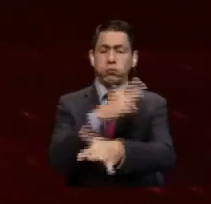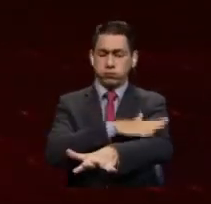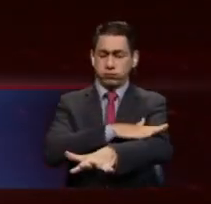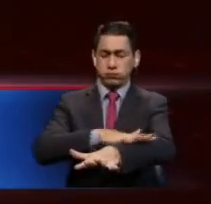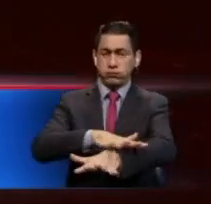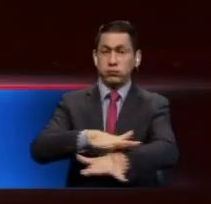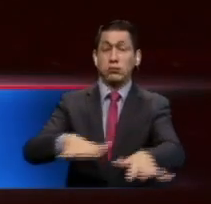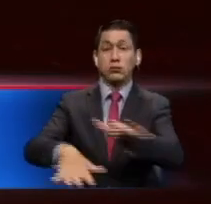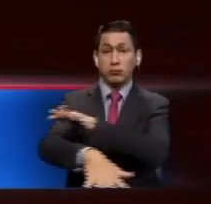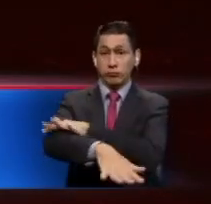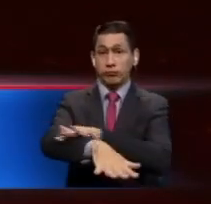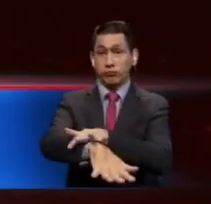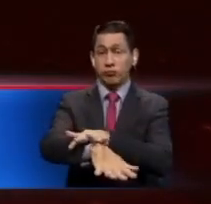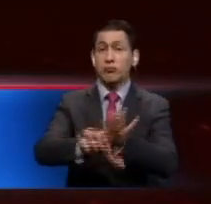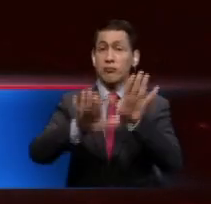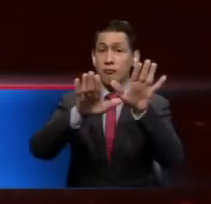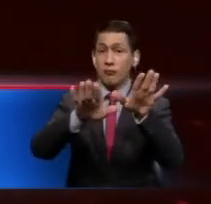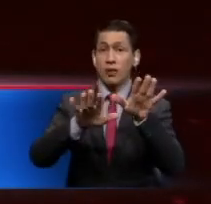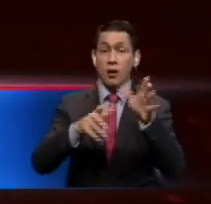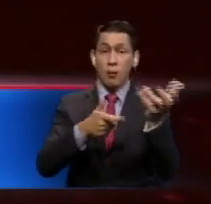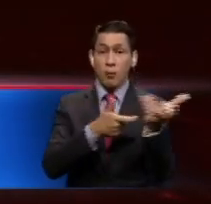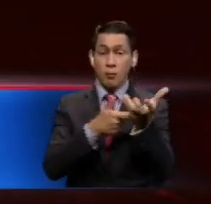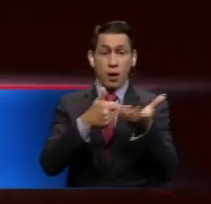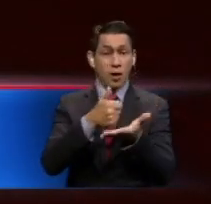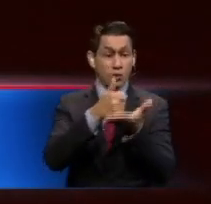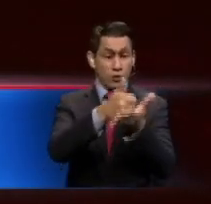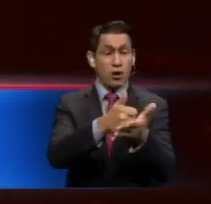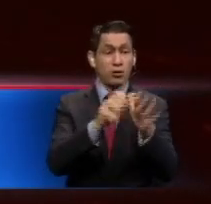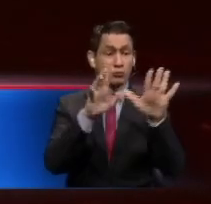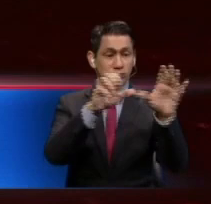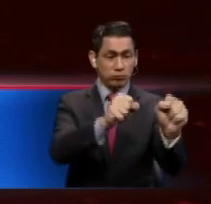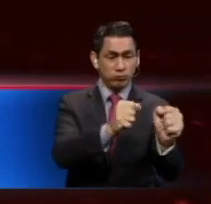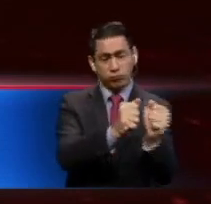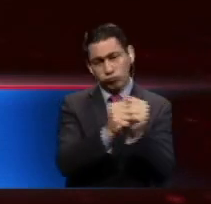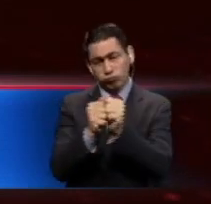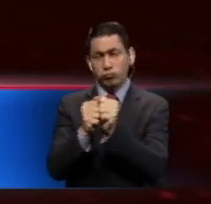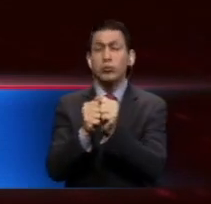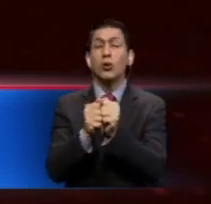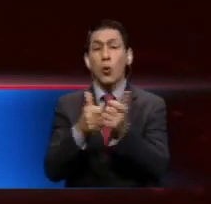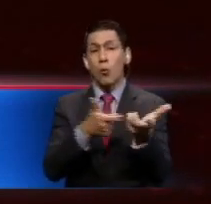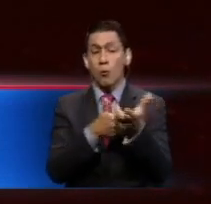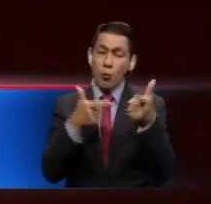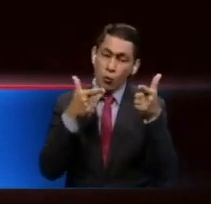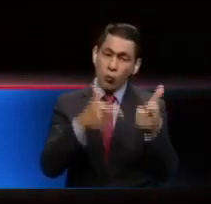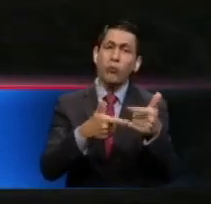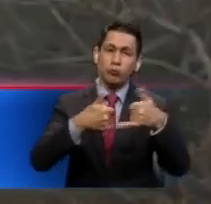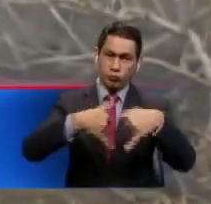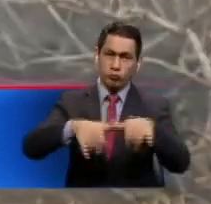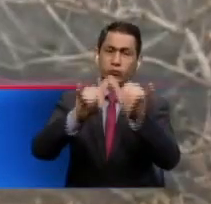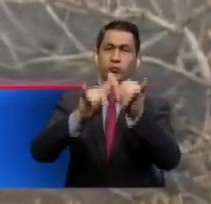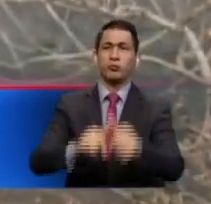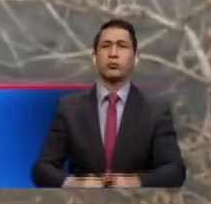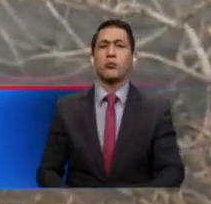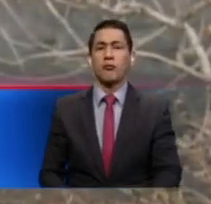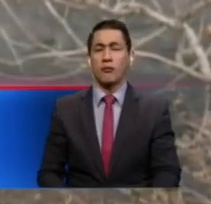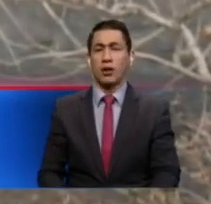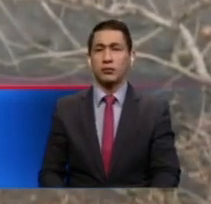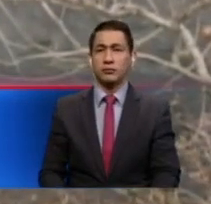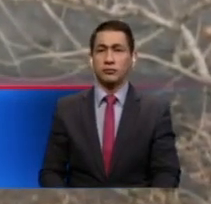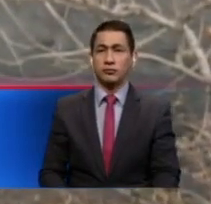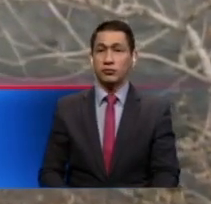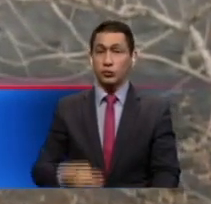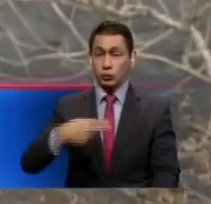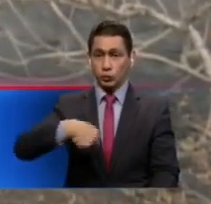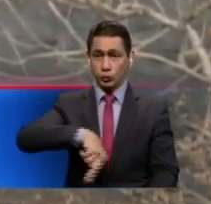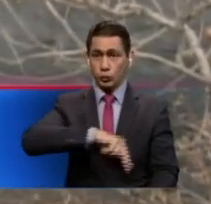vida, sino también darle otra oportunidad, pues el animalito será adoptado por los hombres de la casaca roja. Tuvimos la oportunidad de rescatar a un